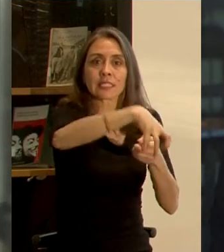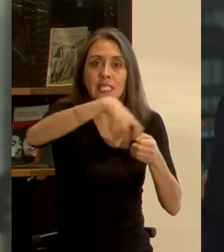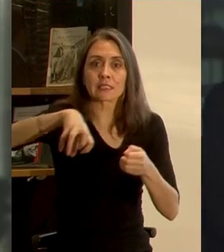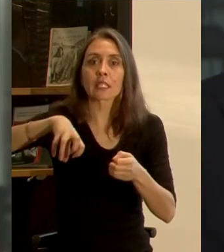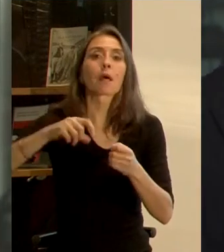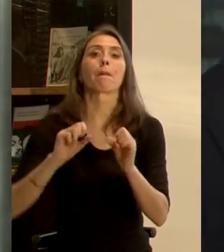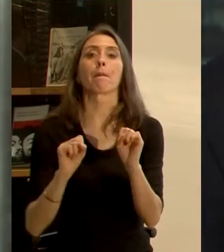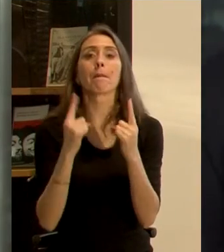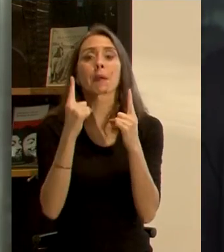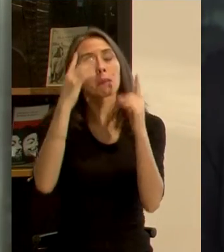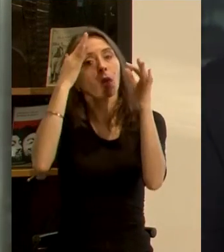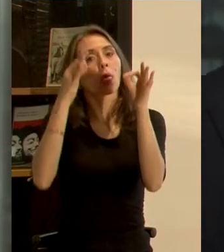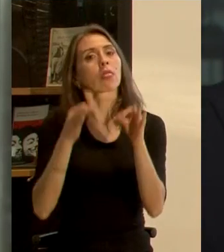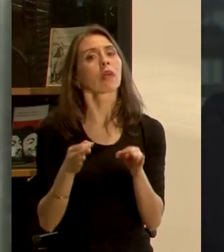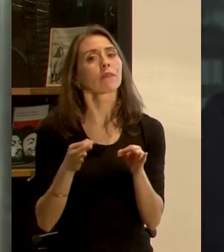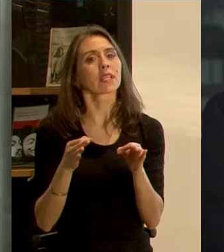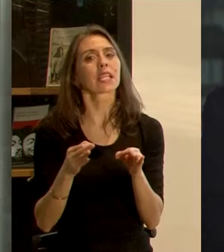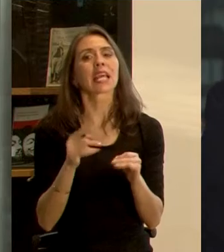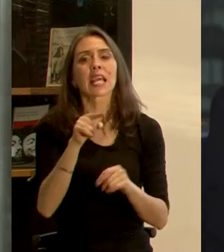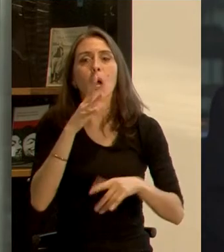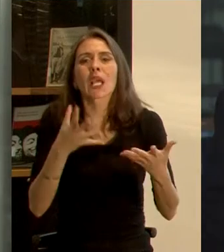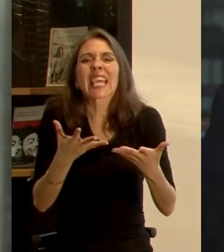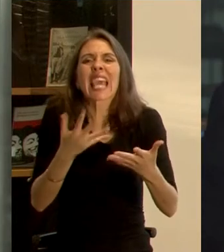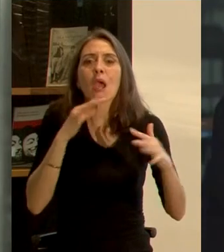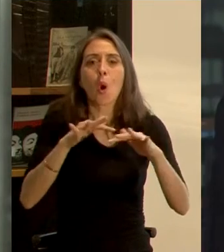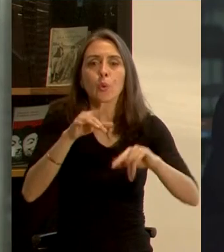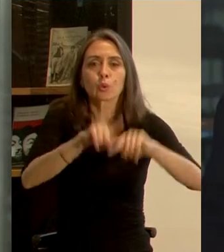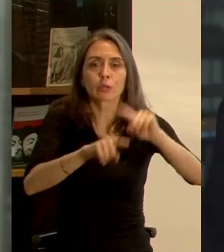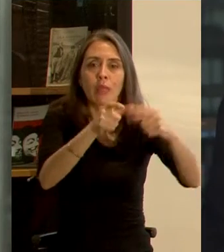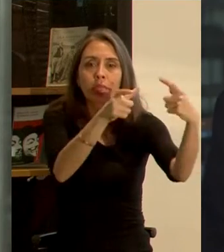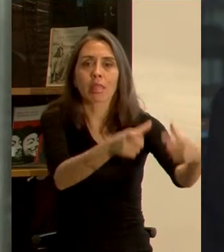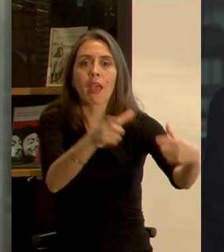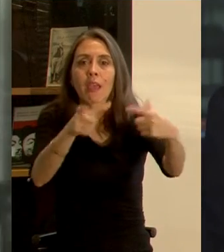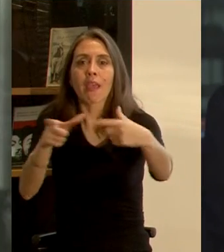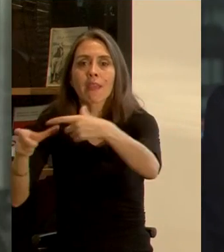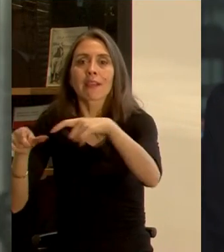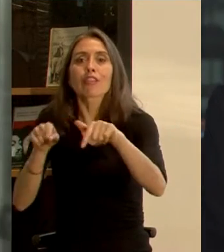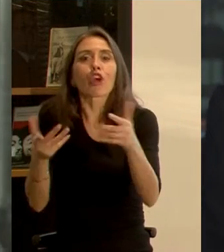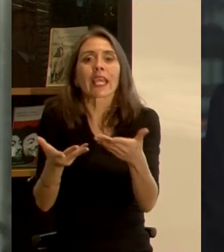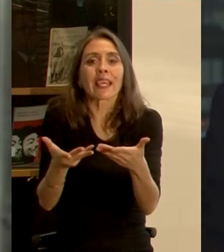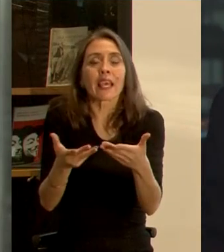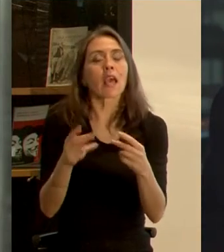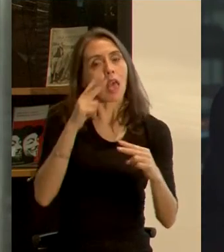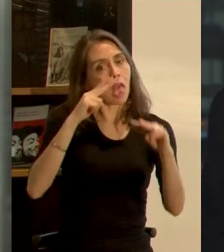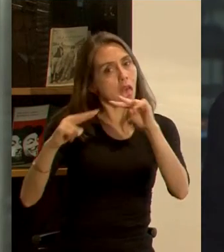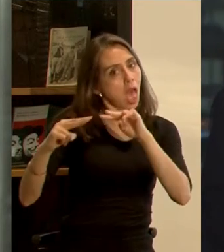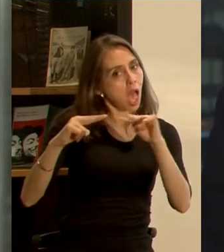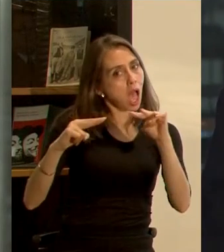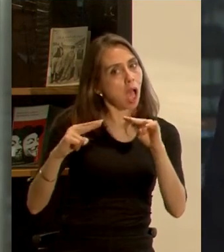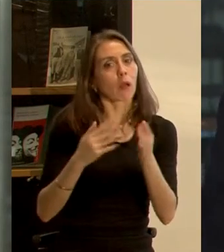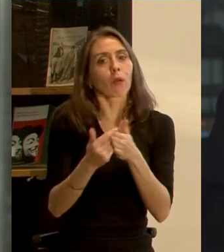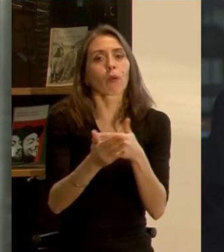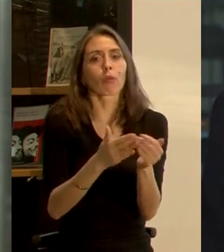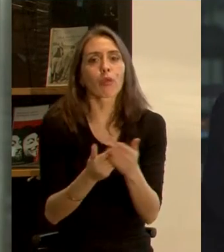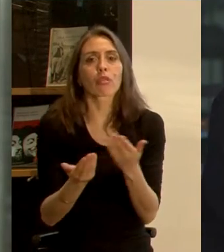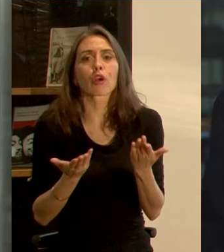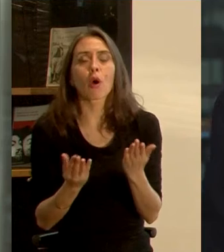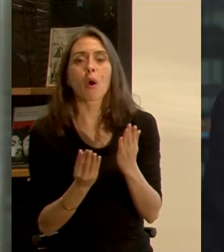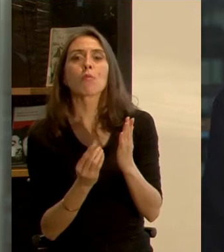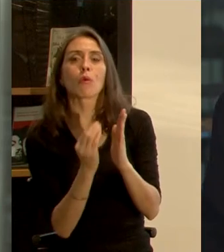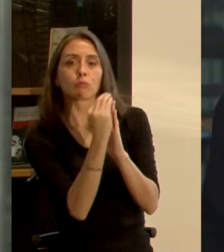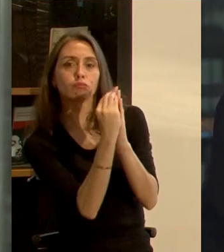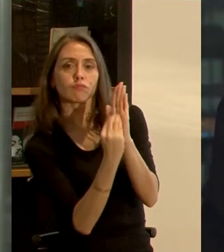por, primero, definir la vocación de uso de esos territorios, y en ese contexto, bueno, ver dónde y cómo se